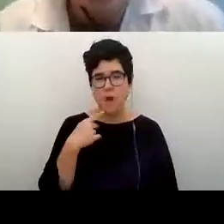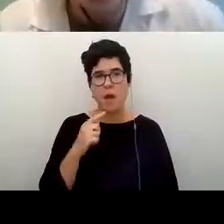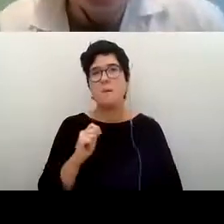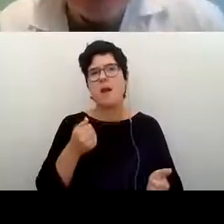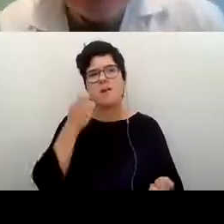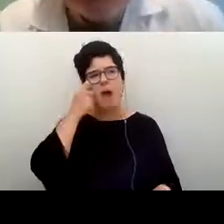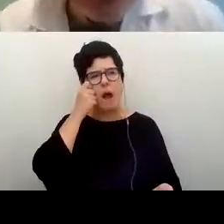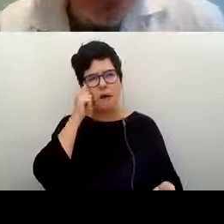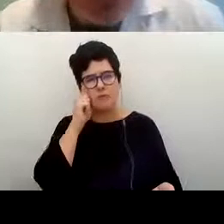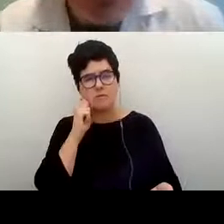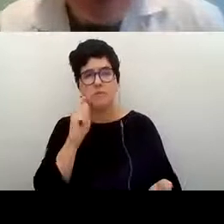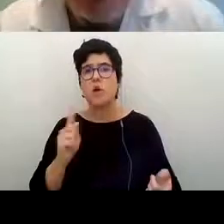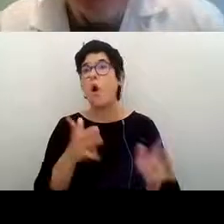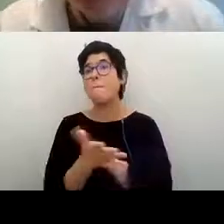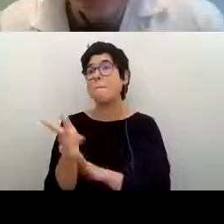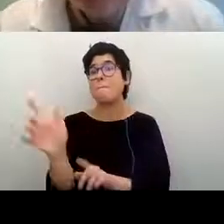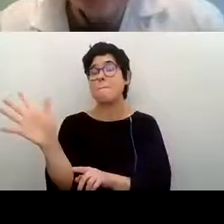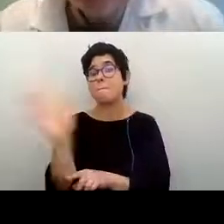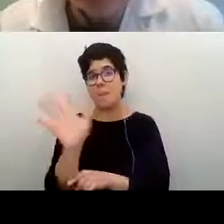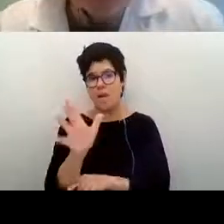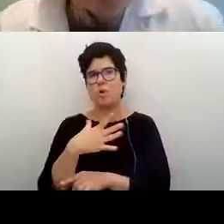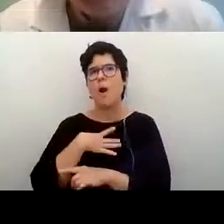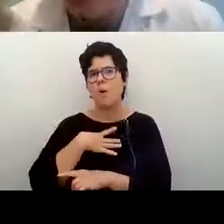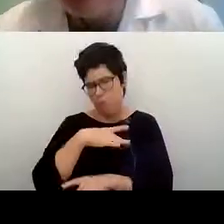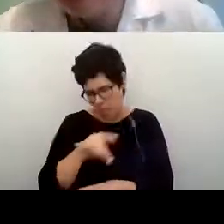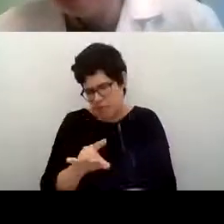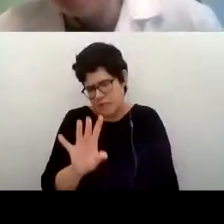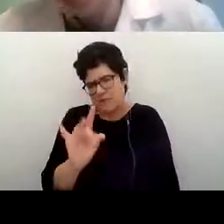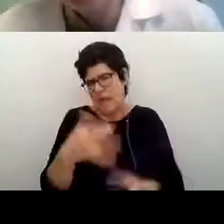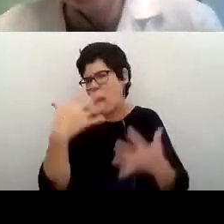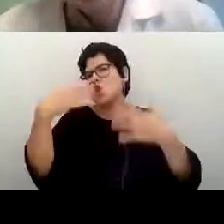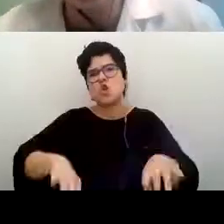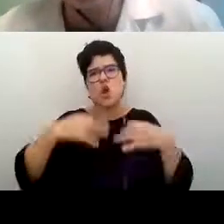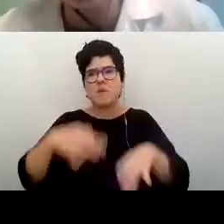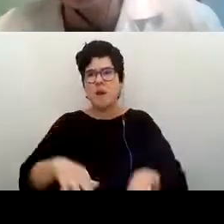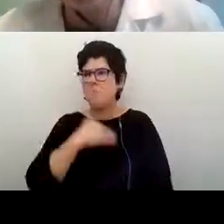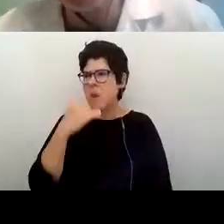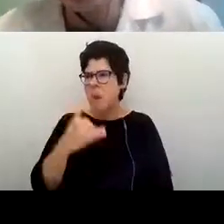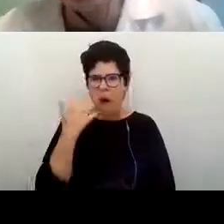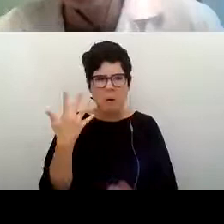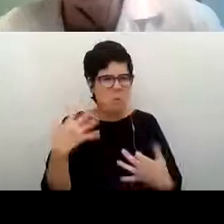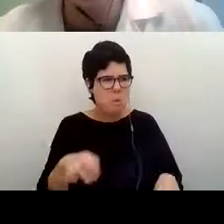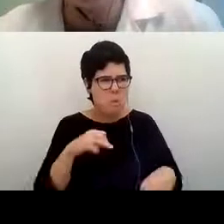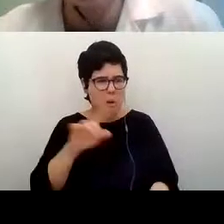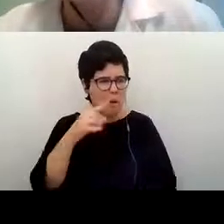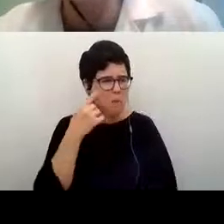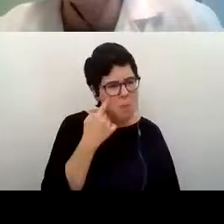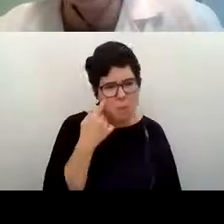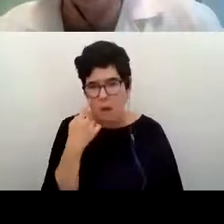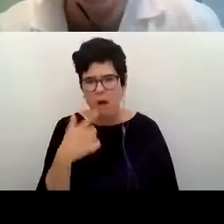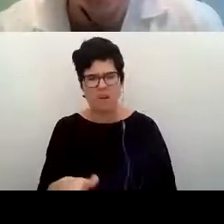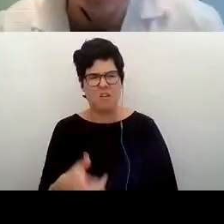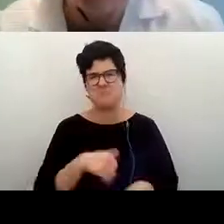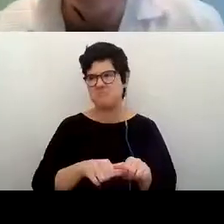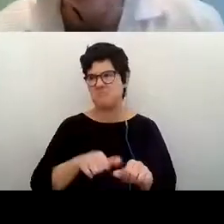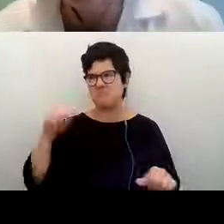una película emotiva, que eso en cualquier momento nos puede pasar, sino cualquier cosa que en otro momento de nuestra vida a lo mejor no nos generaría